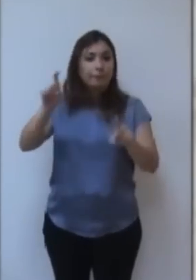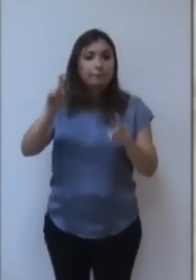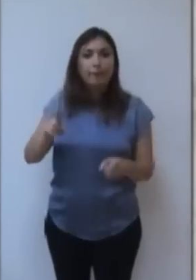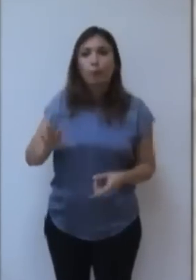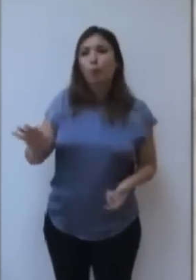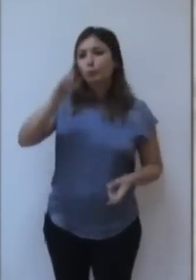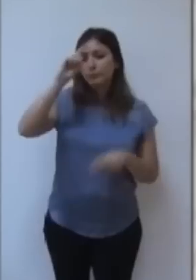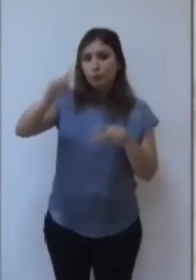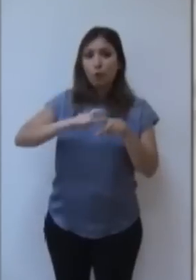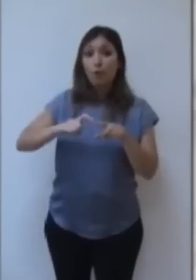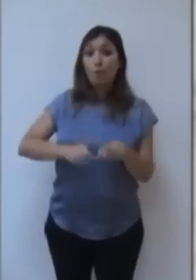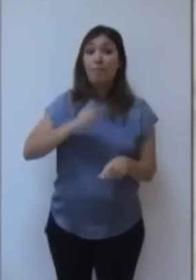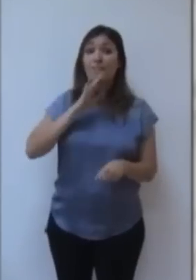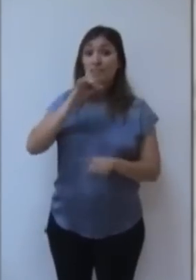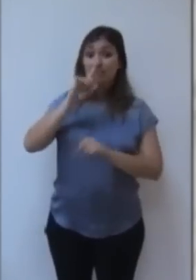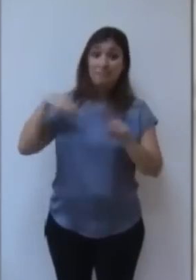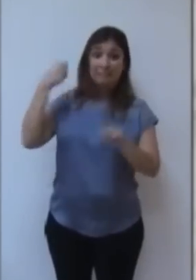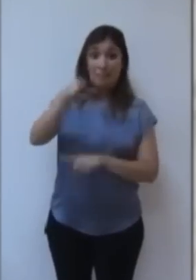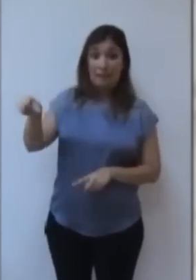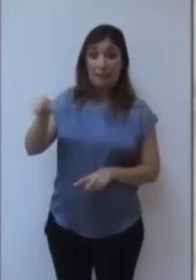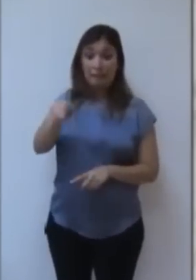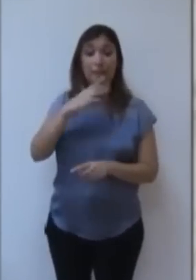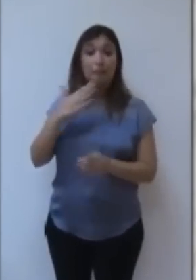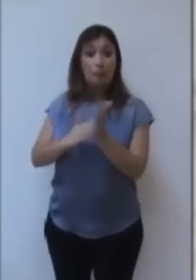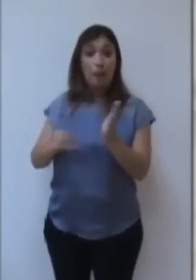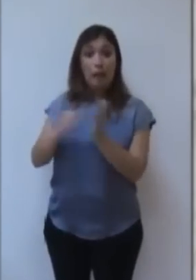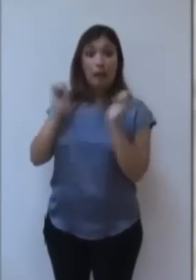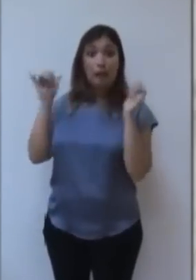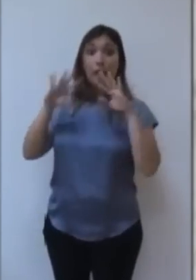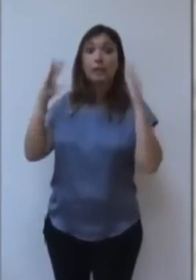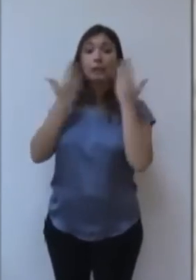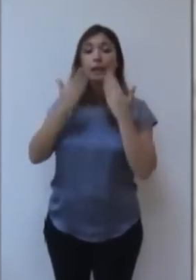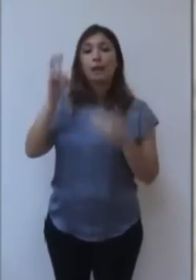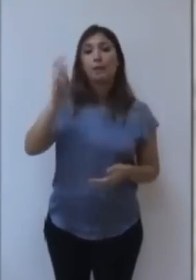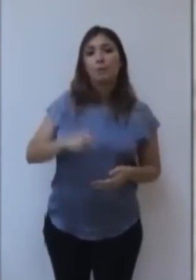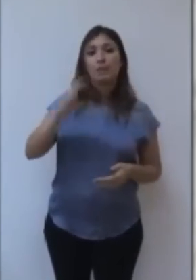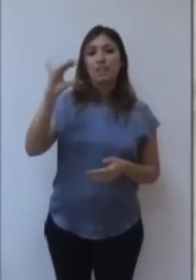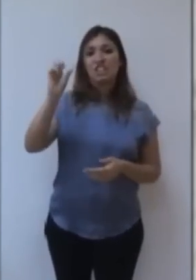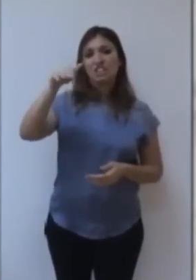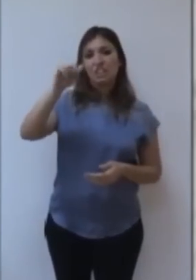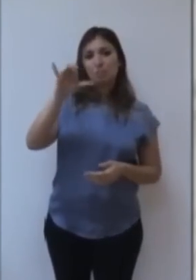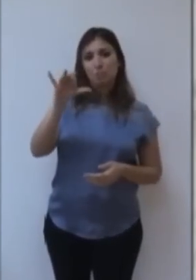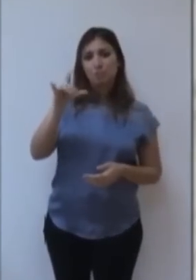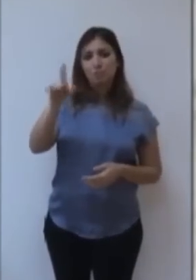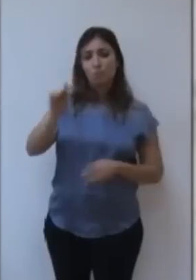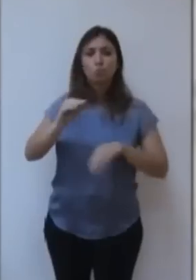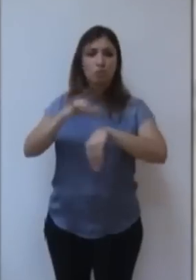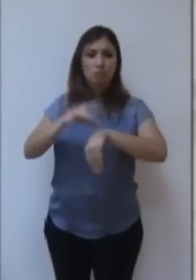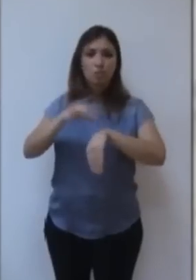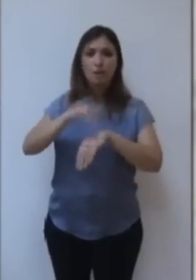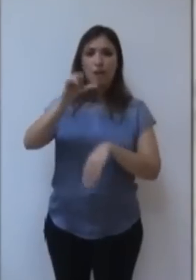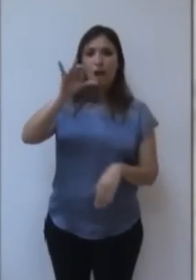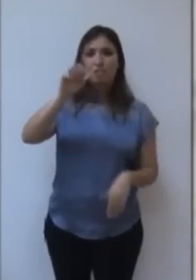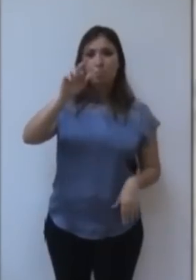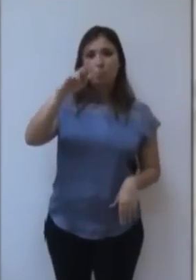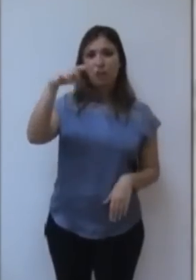psicología, ¿no? En este congreso que tenemos la semana que viene en Valencia viene James Cusas, que es una persona que tiene síndrome de Asperger, que es doctor en